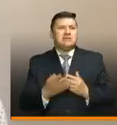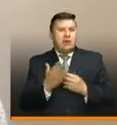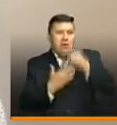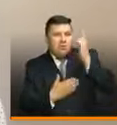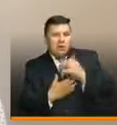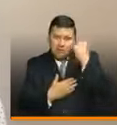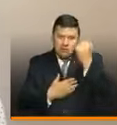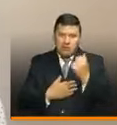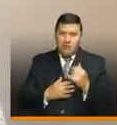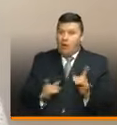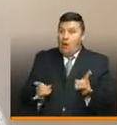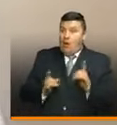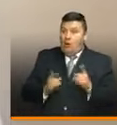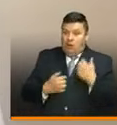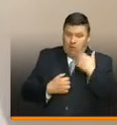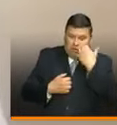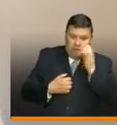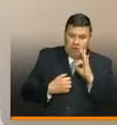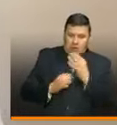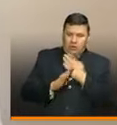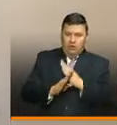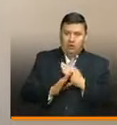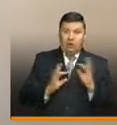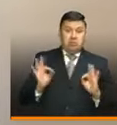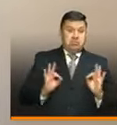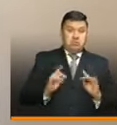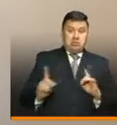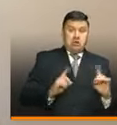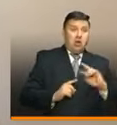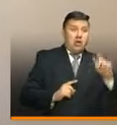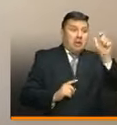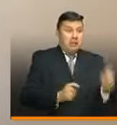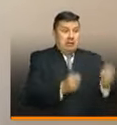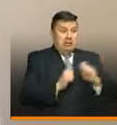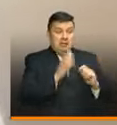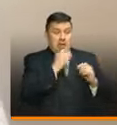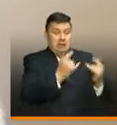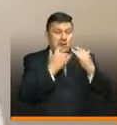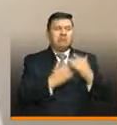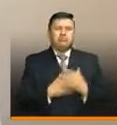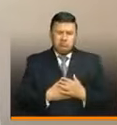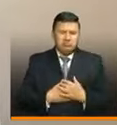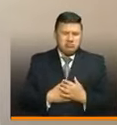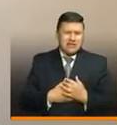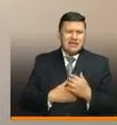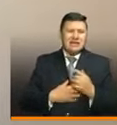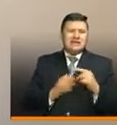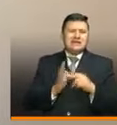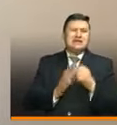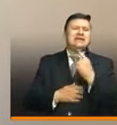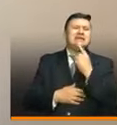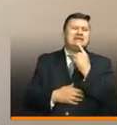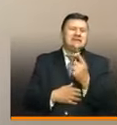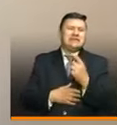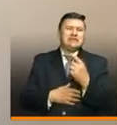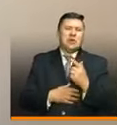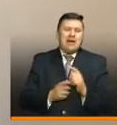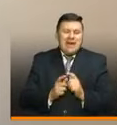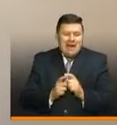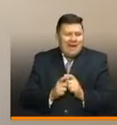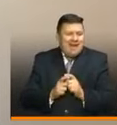contagiados, no contagiamos a nadie, o porque también no nos contagiamos de parte de otras personas. Queda uno,